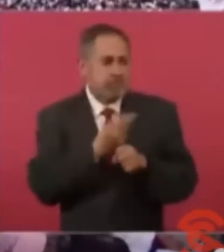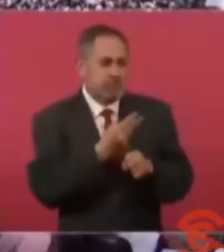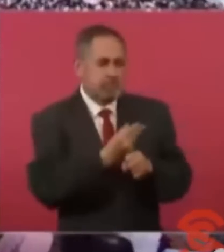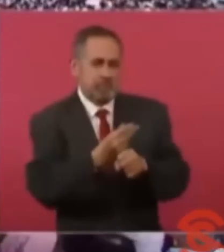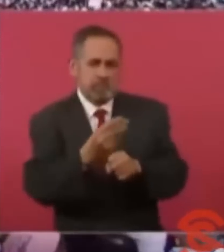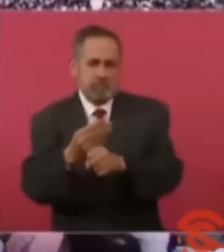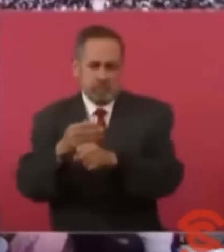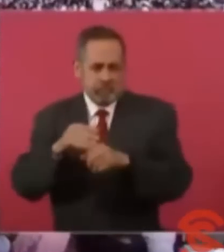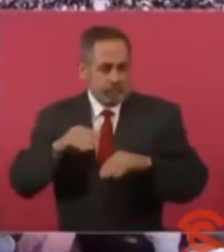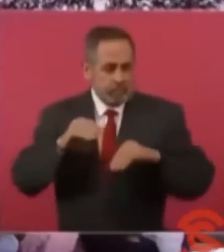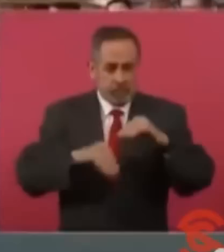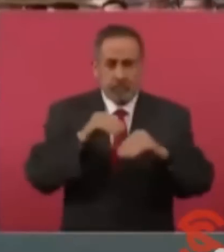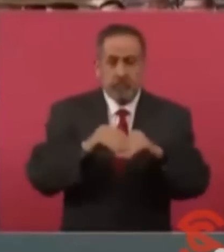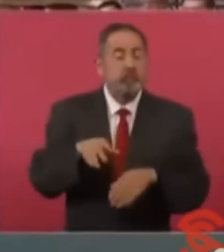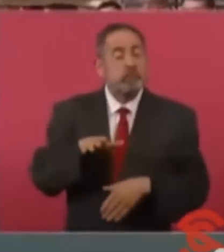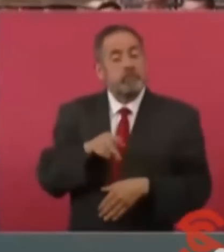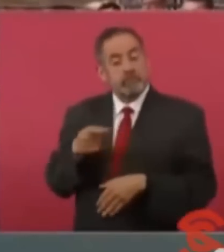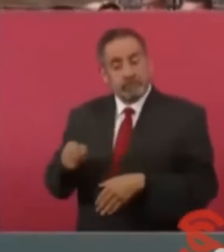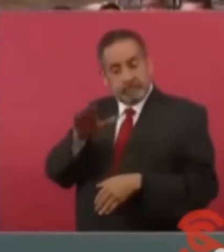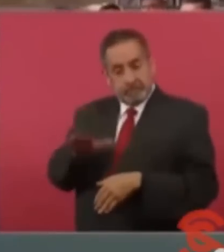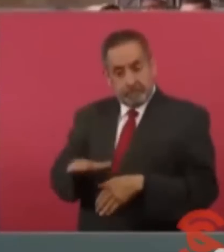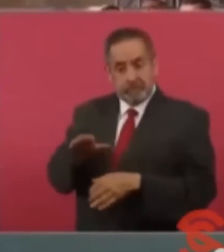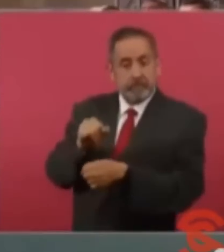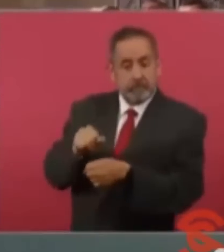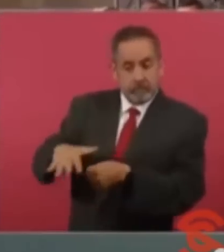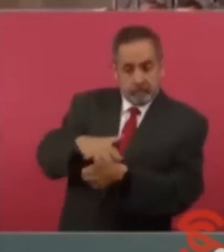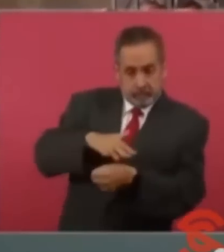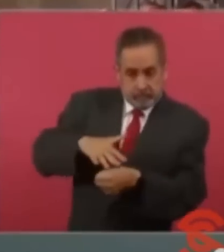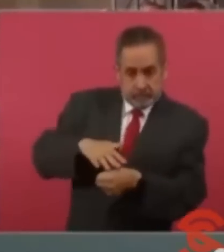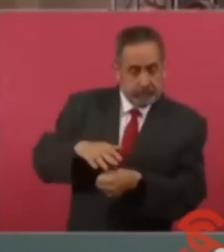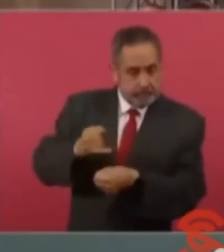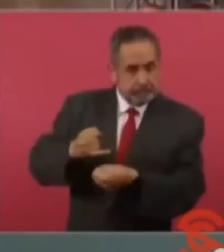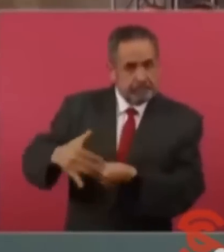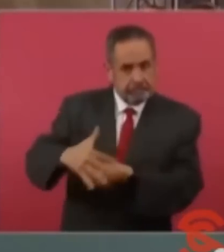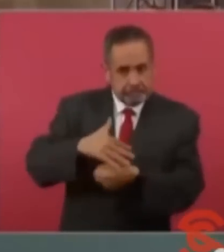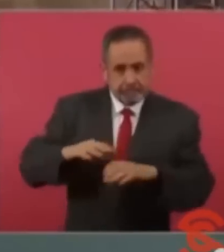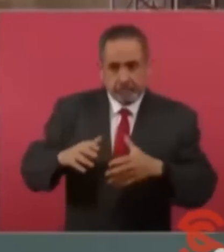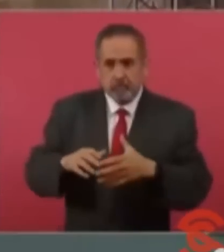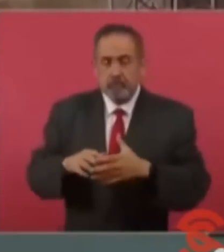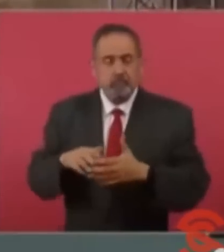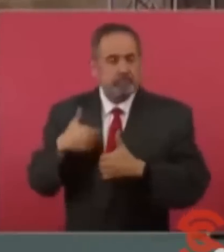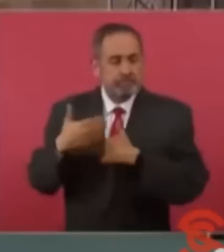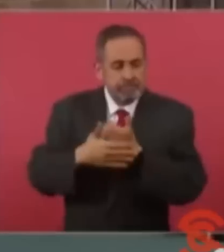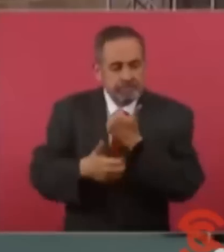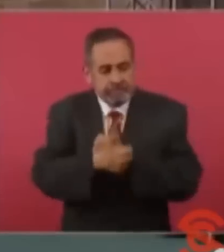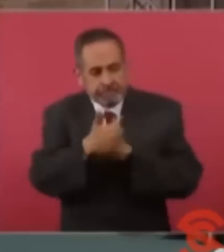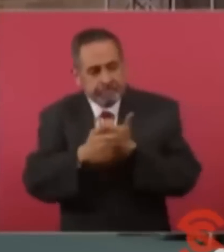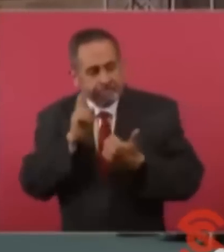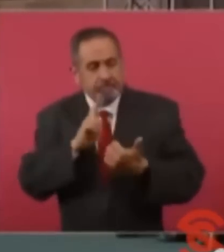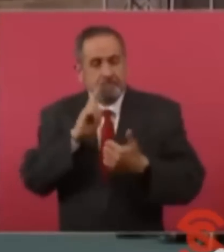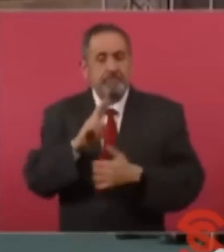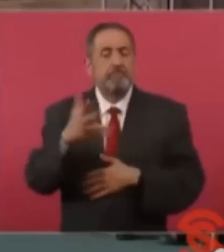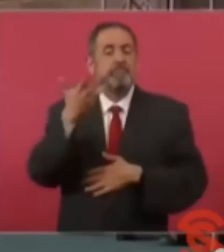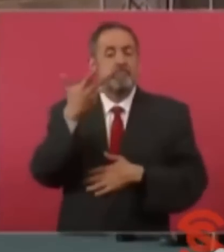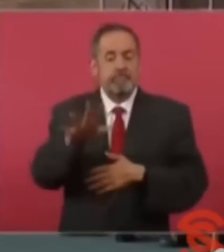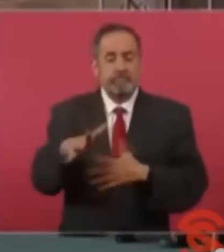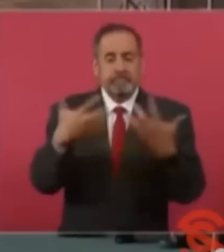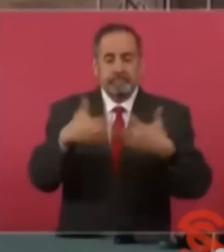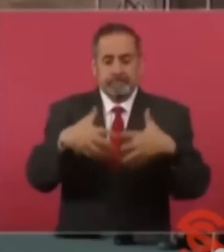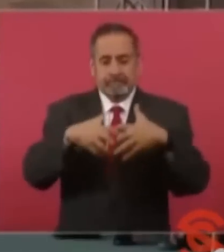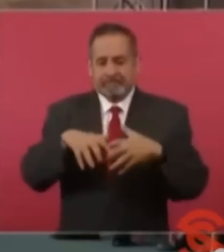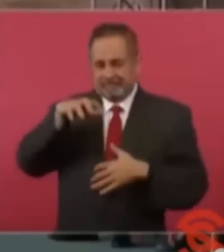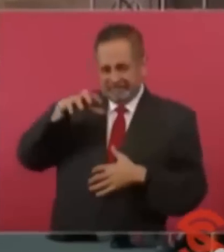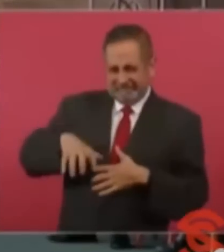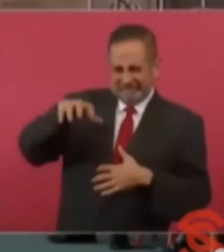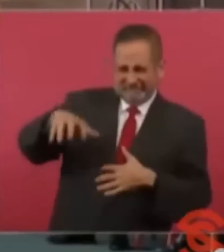En el Istmo estamos por licitar 10 parques